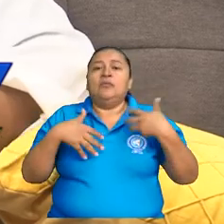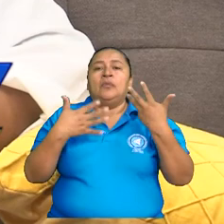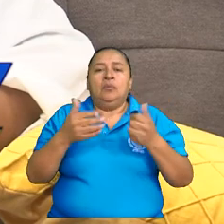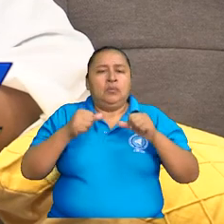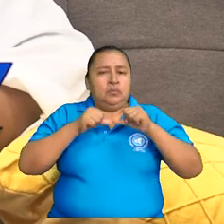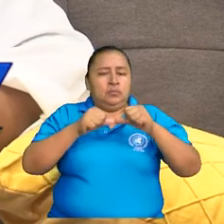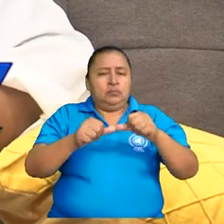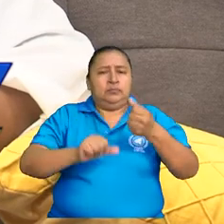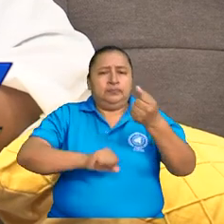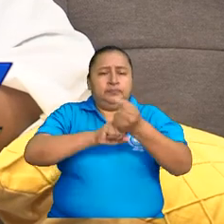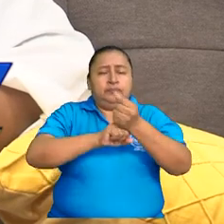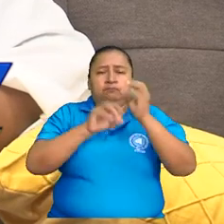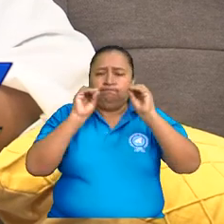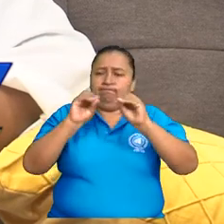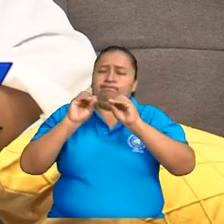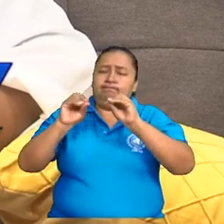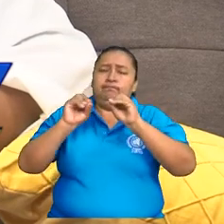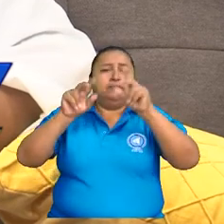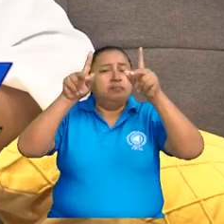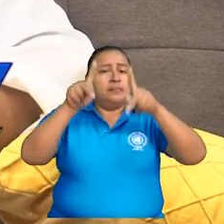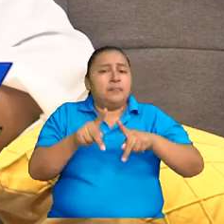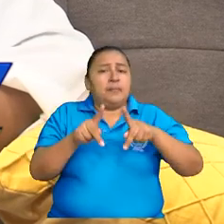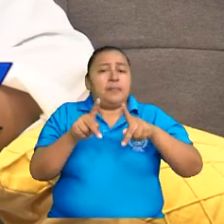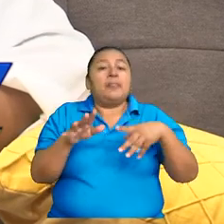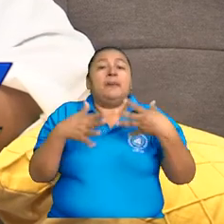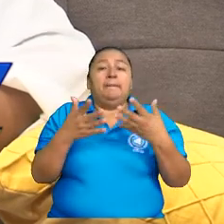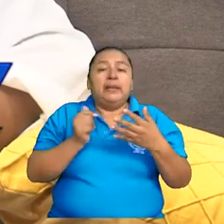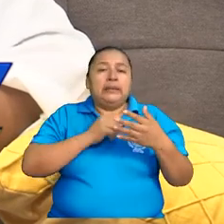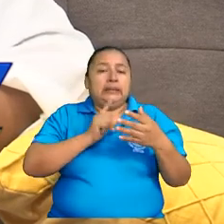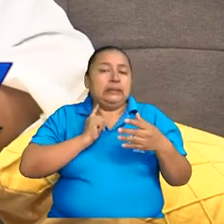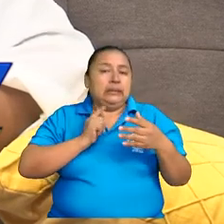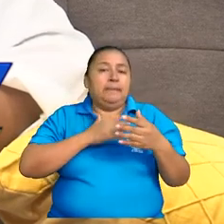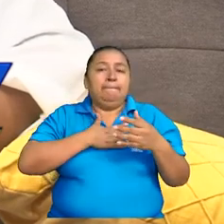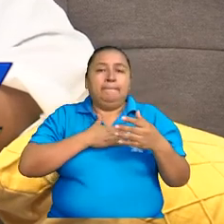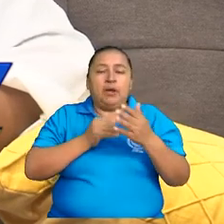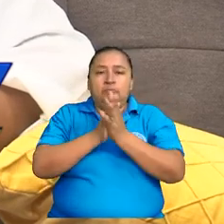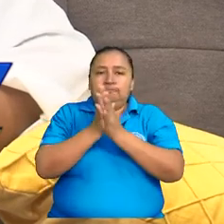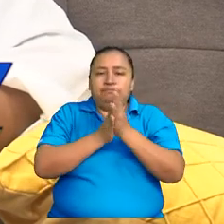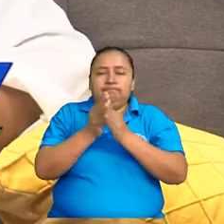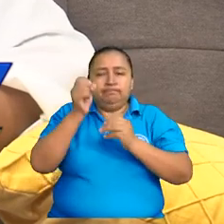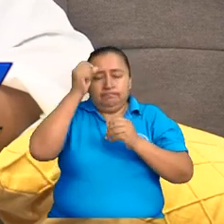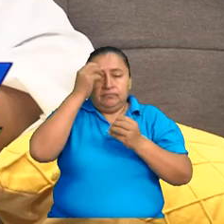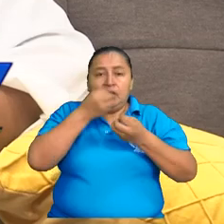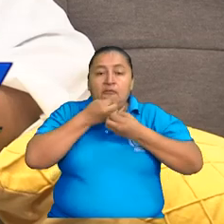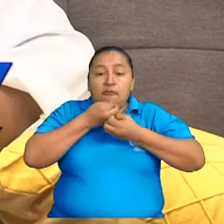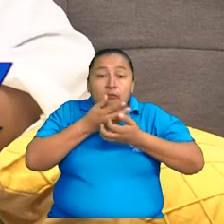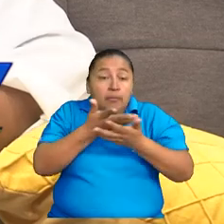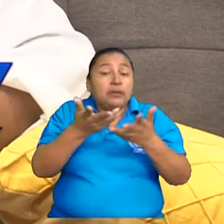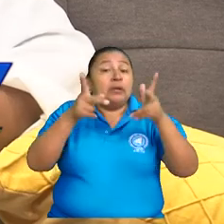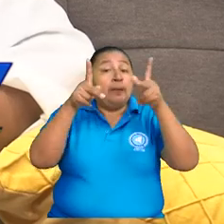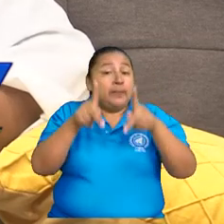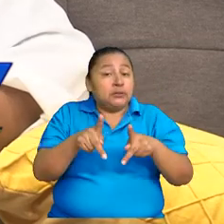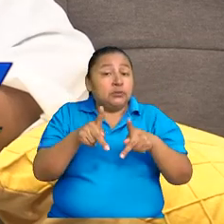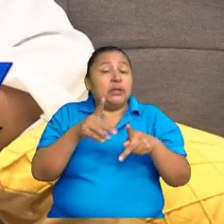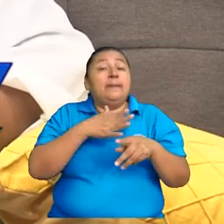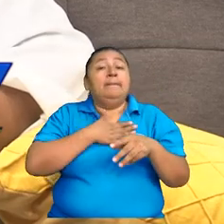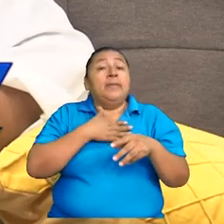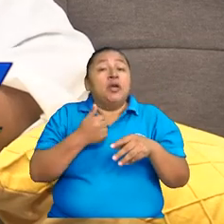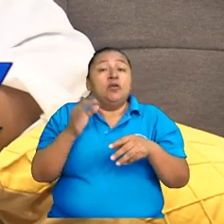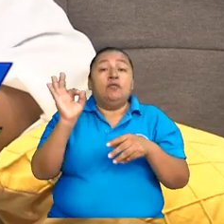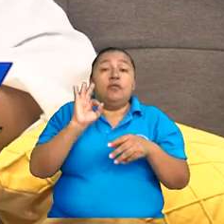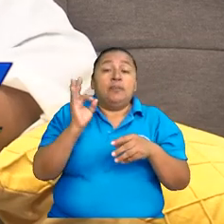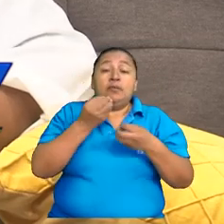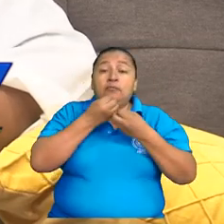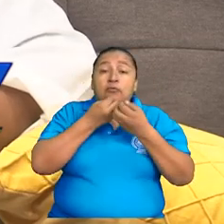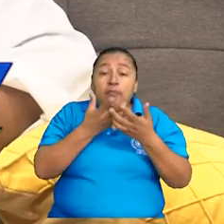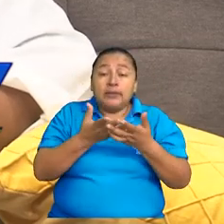continuamos fortaleciendo la capacitación de las personas para que estemos mejor preparadas e informando a nuestra población de la manera formal o